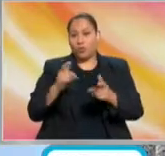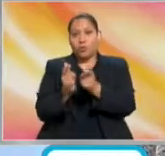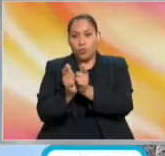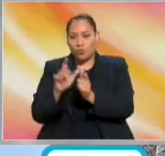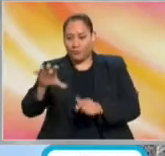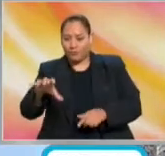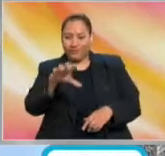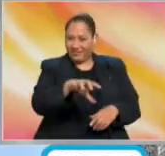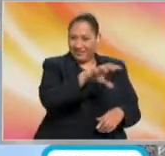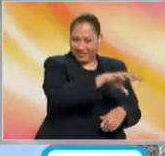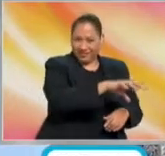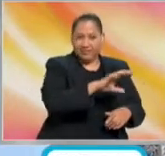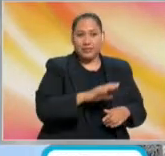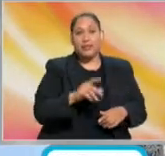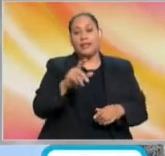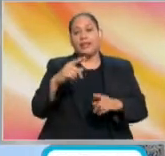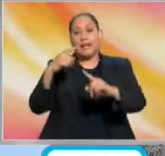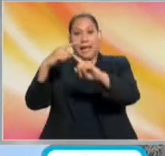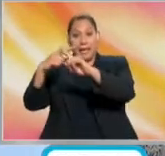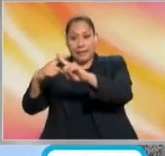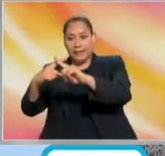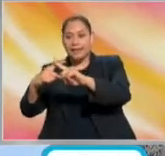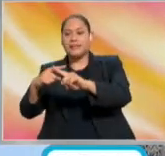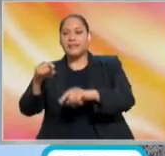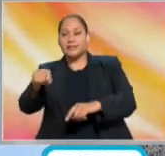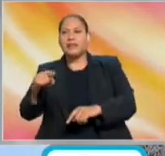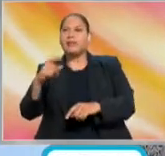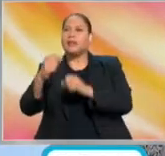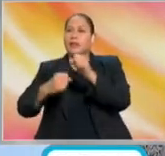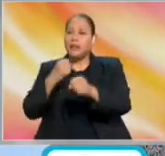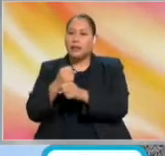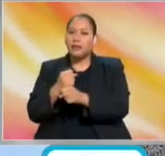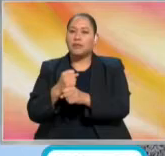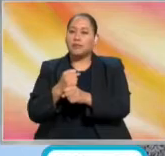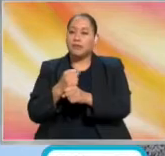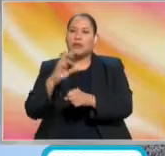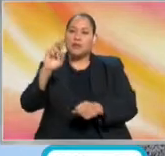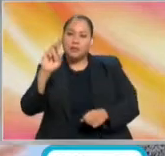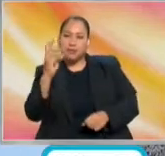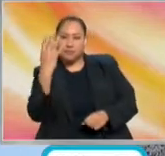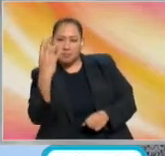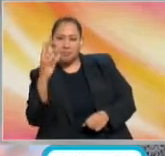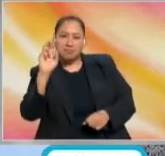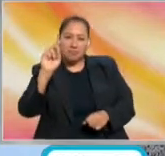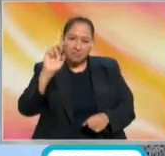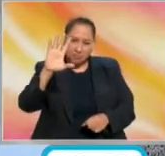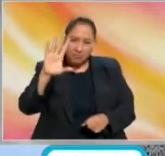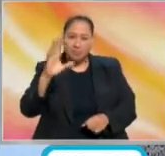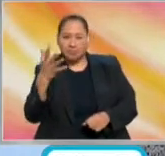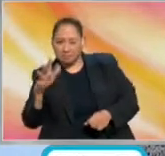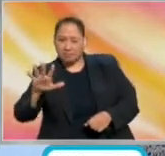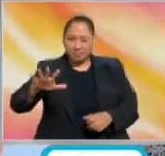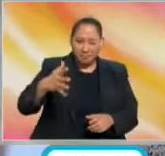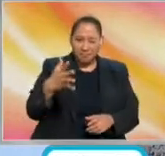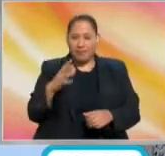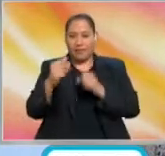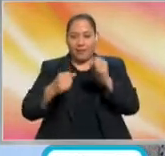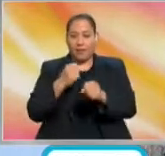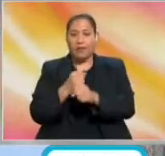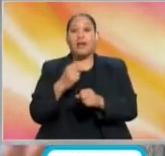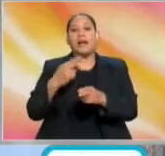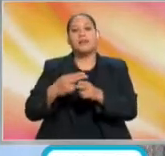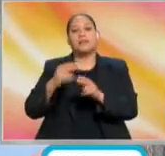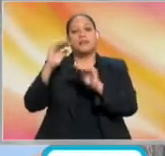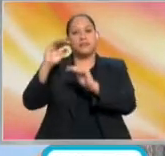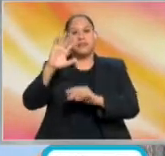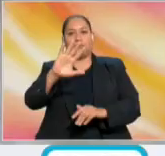esta generación X es la que radica entre los 34, 35, porque varía por años, hasta los